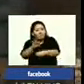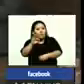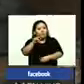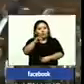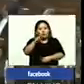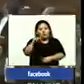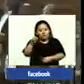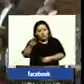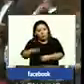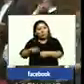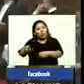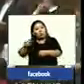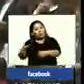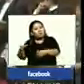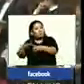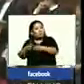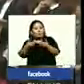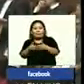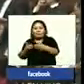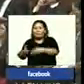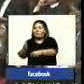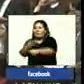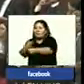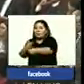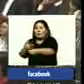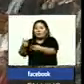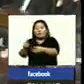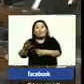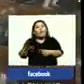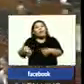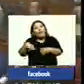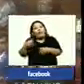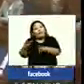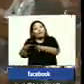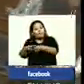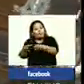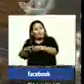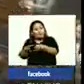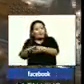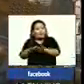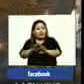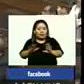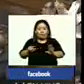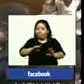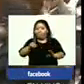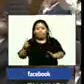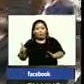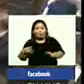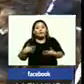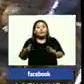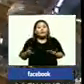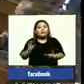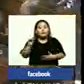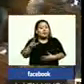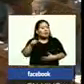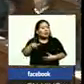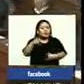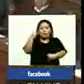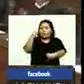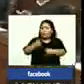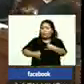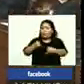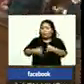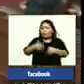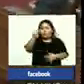aliado, el partido Aprista y representantes de derecha y de extrema derecha. Esto es lo último que se